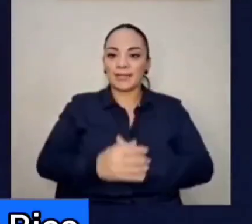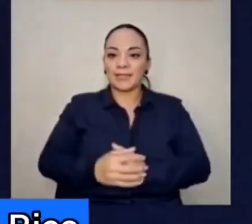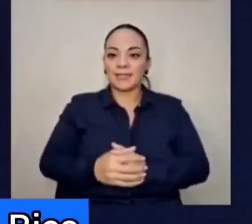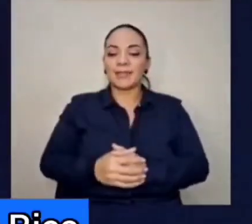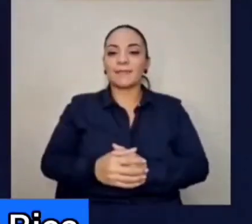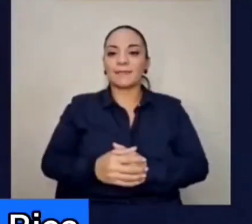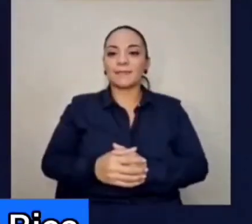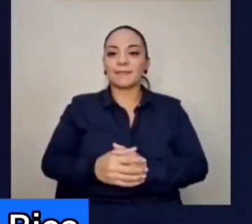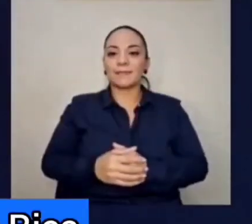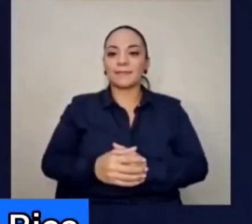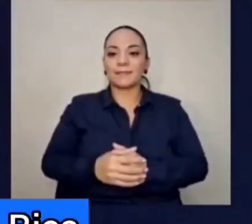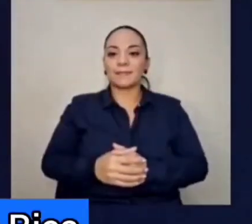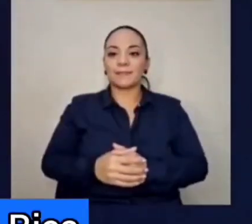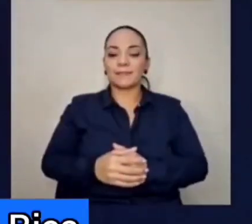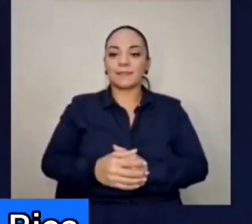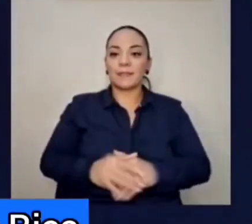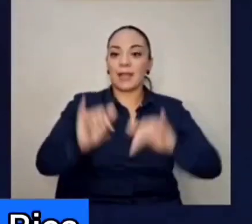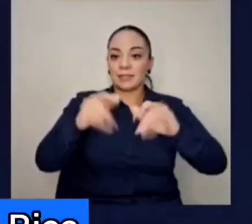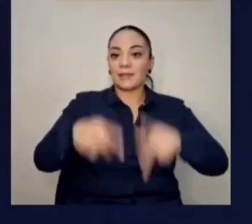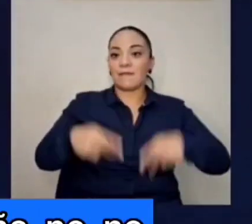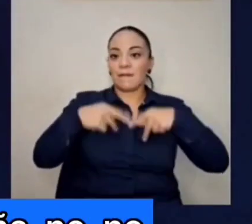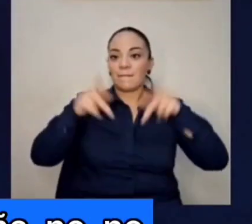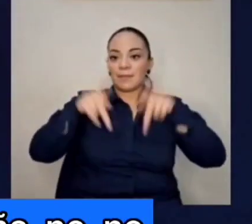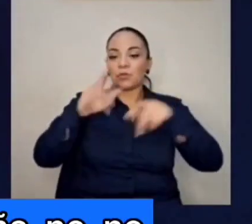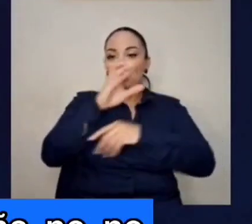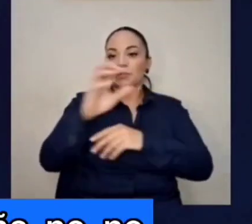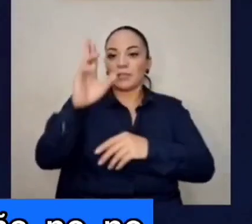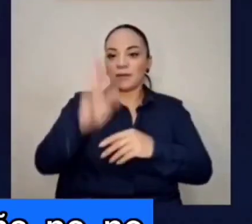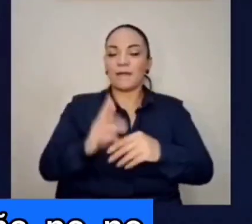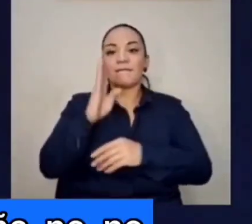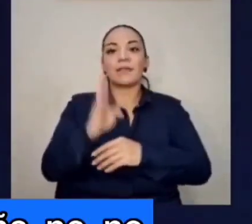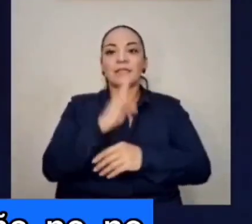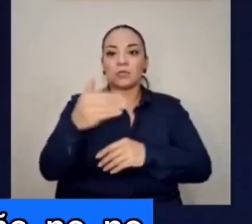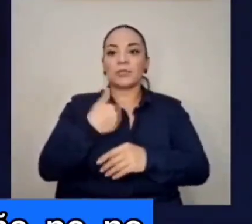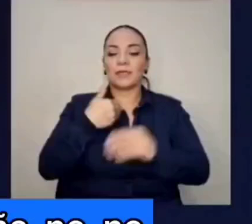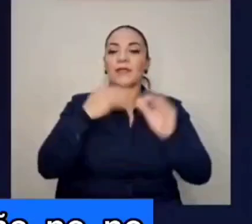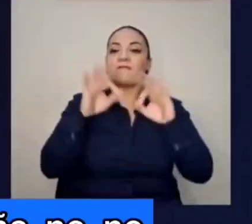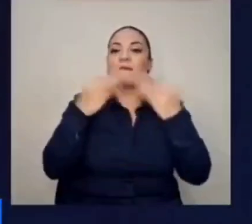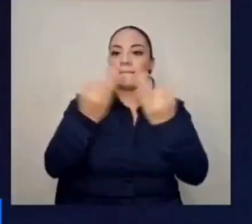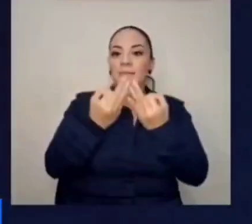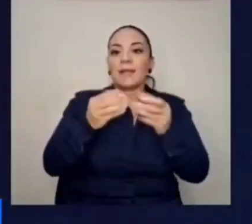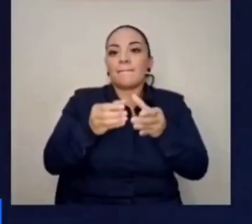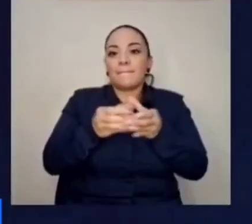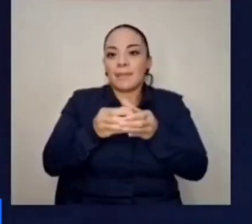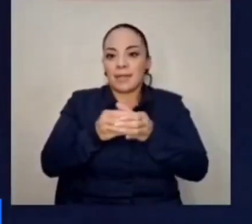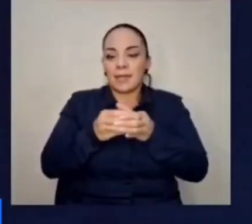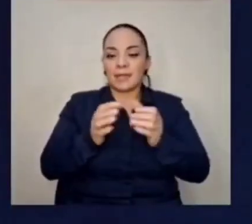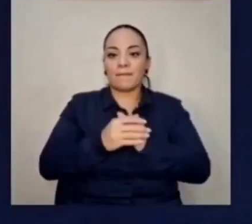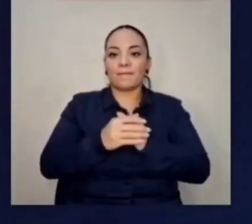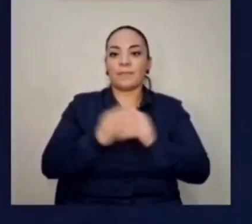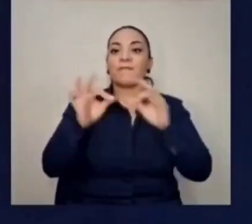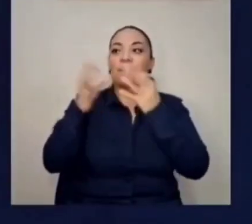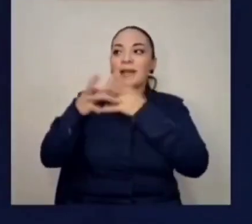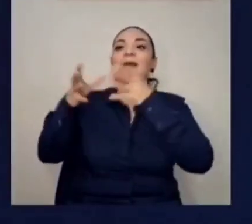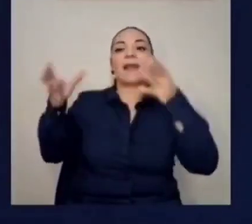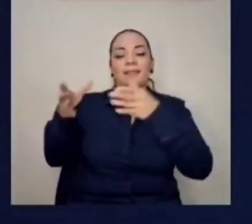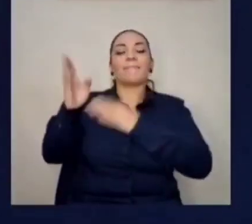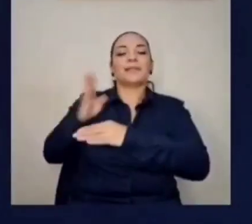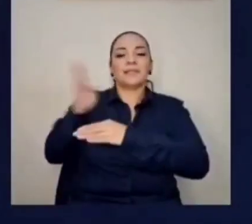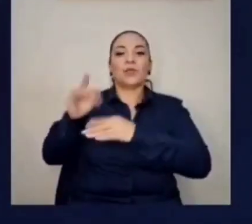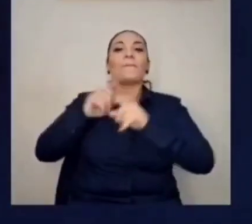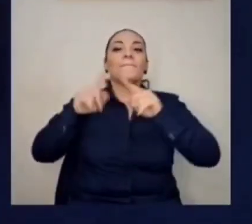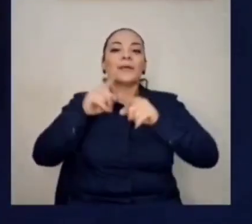que vive una persona en Costa Rica con la bendición de tener una familia pequeña. No, las familias grandes son bendición, me refiero al tema